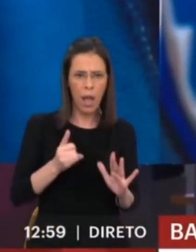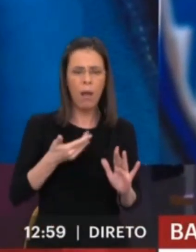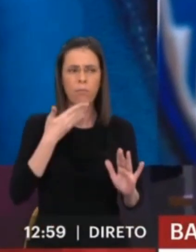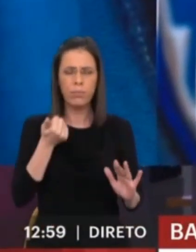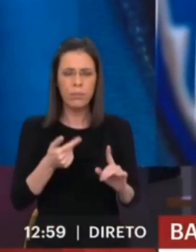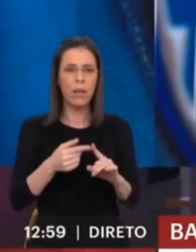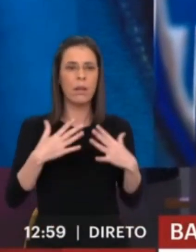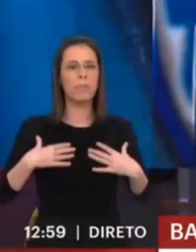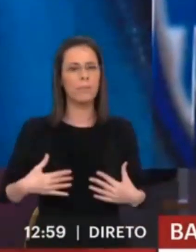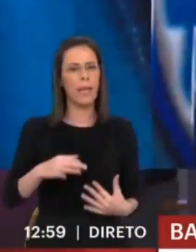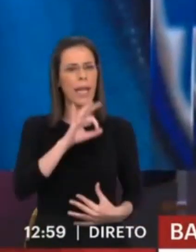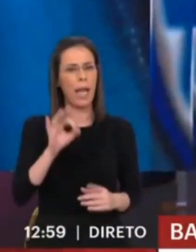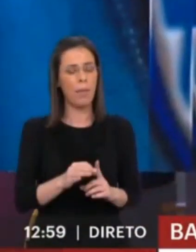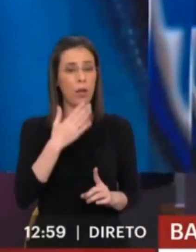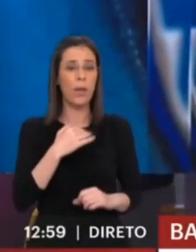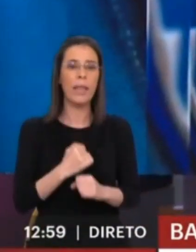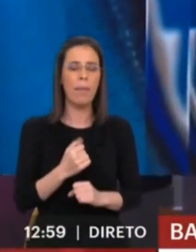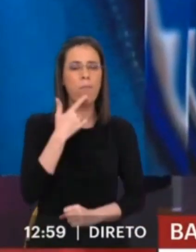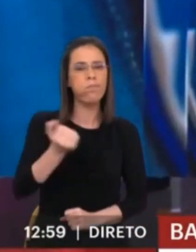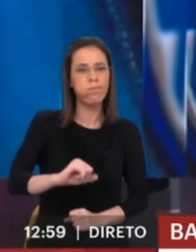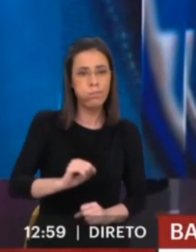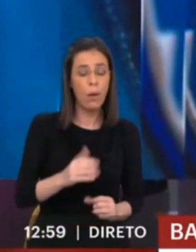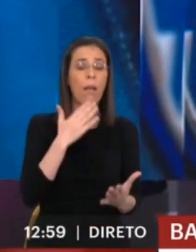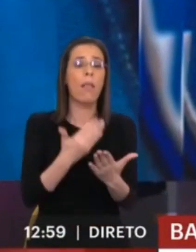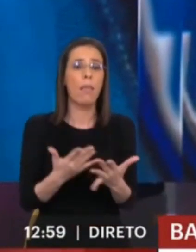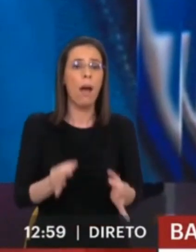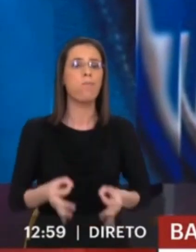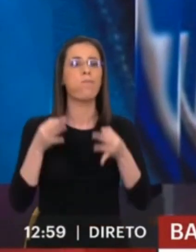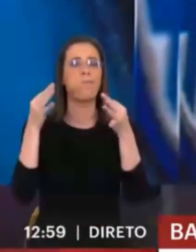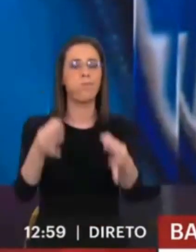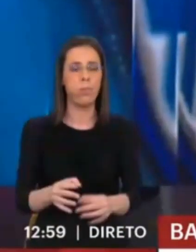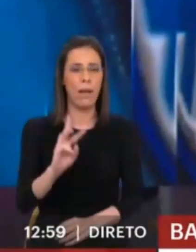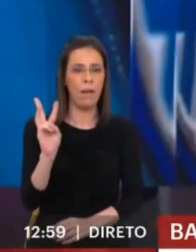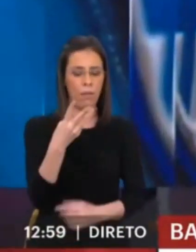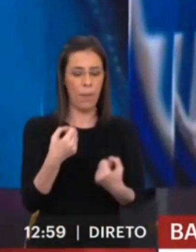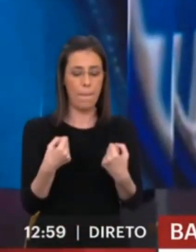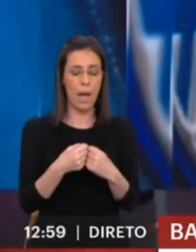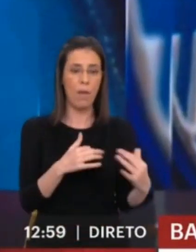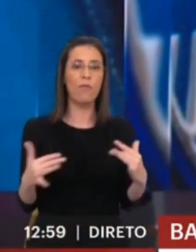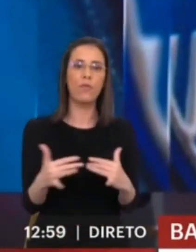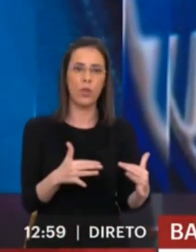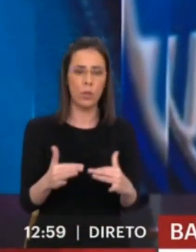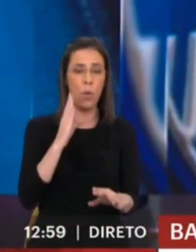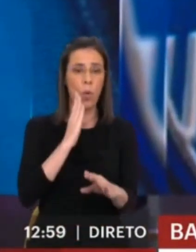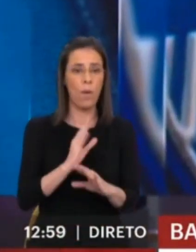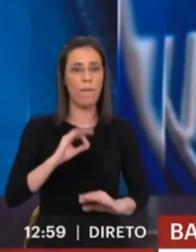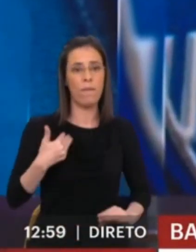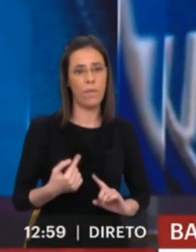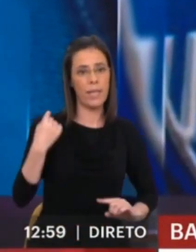de incapacidad temporal para el trabajo, que llevó al aplazamiento de 3 partidos de fútbol el pasado fin de semana.